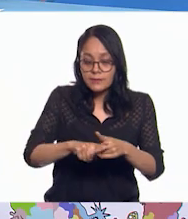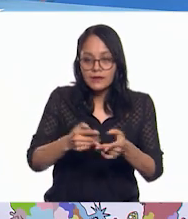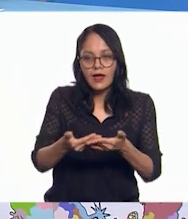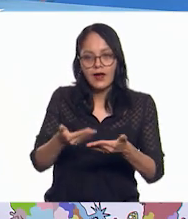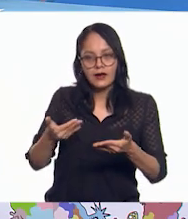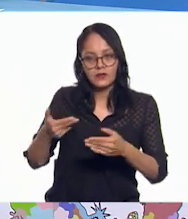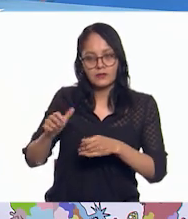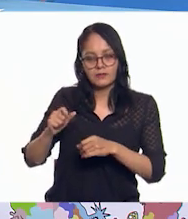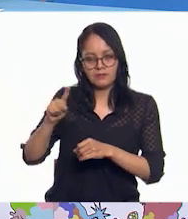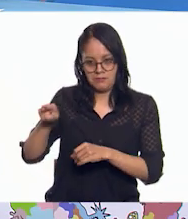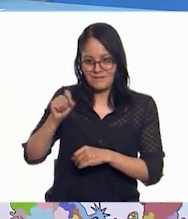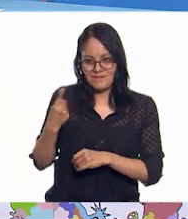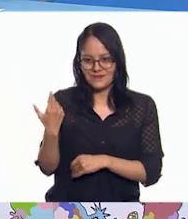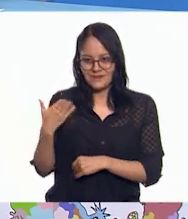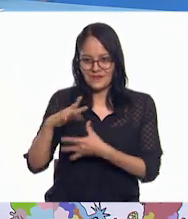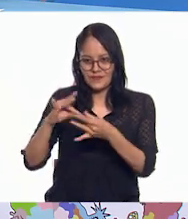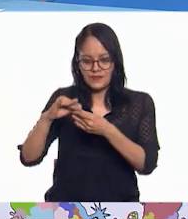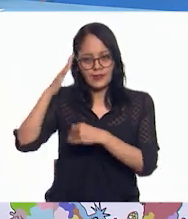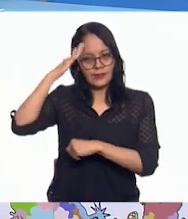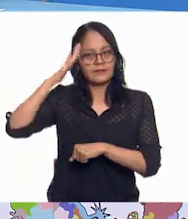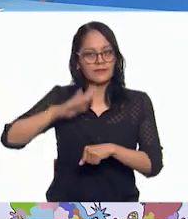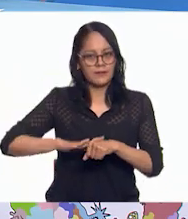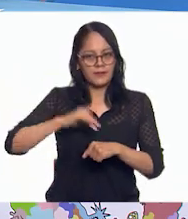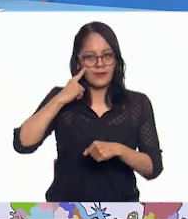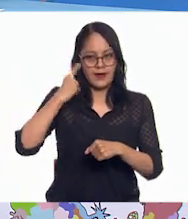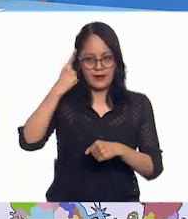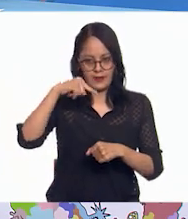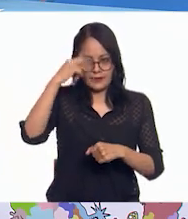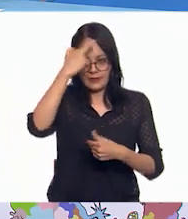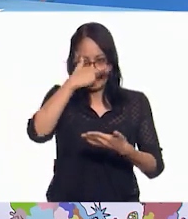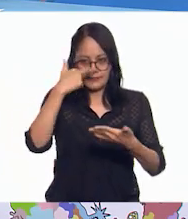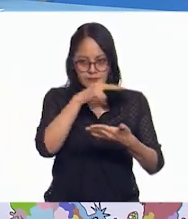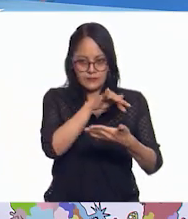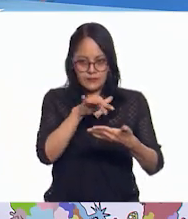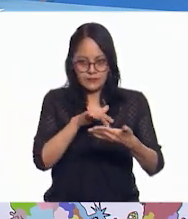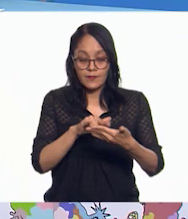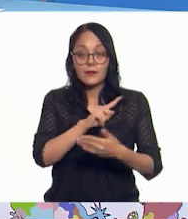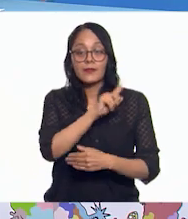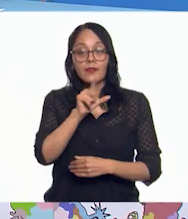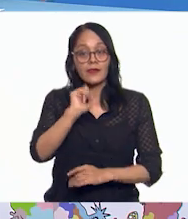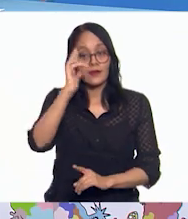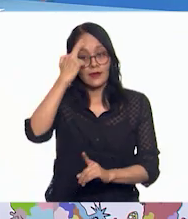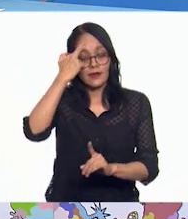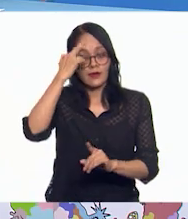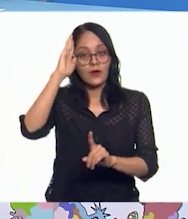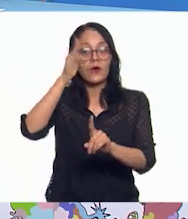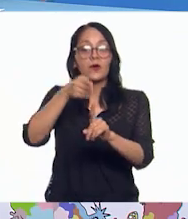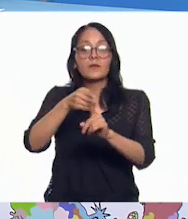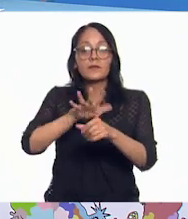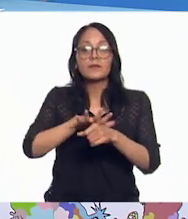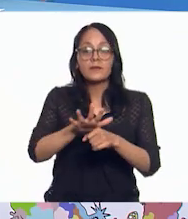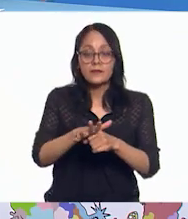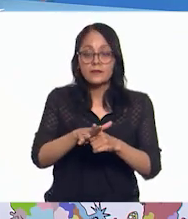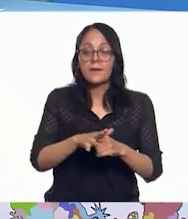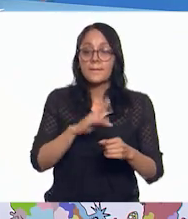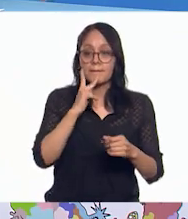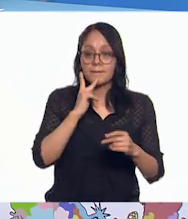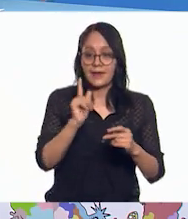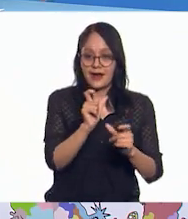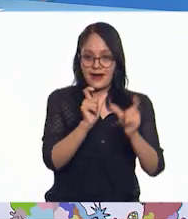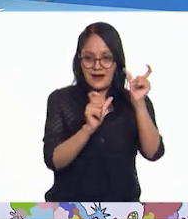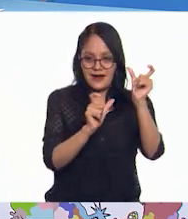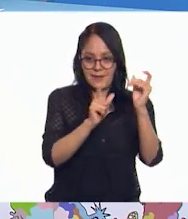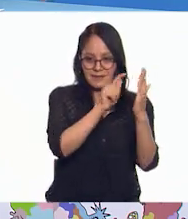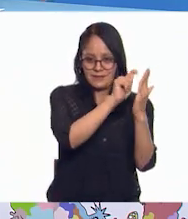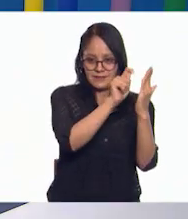en cuenta en su proceso de revisión. Después, recuerden que el objetivo es escribir versos similares a los leídos